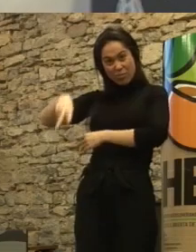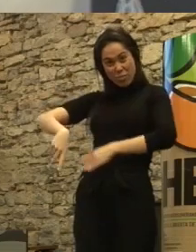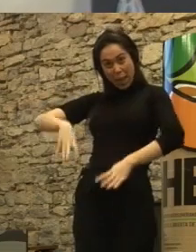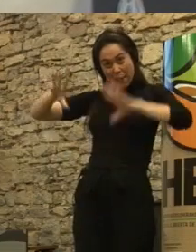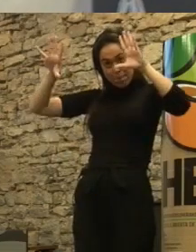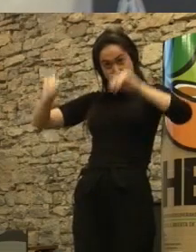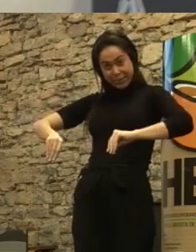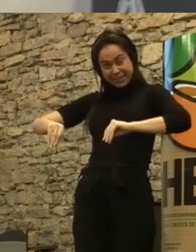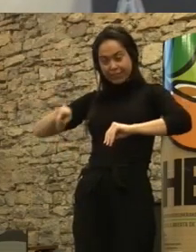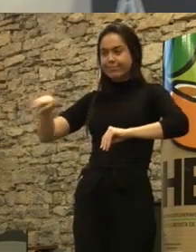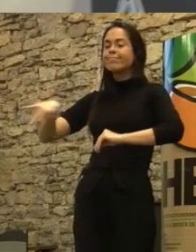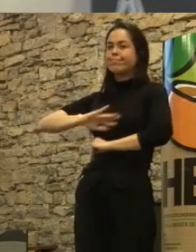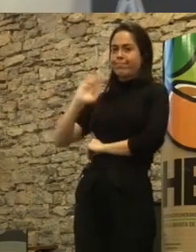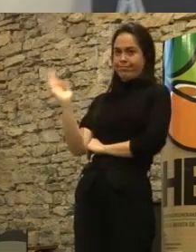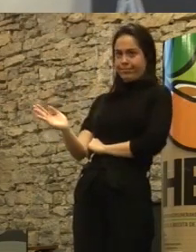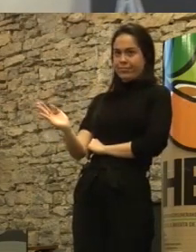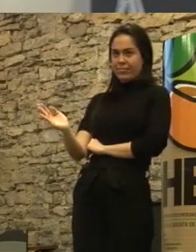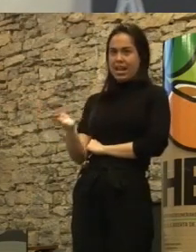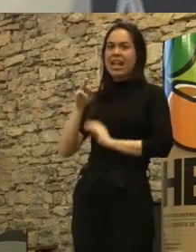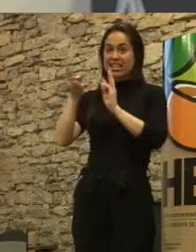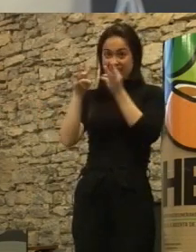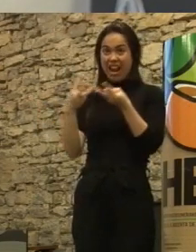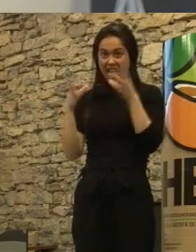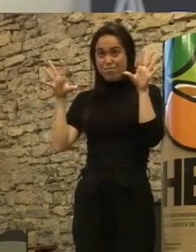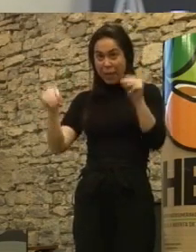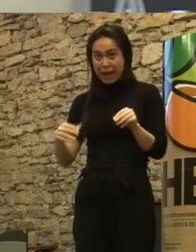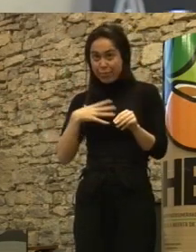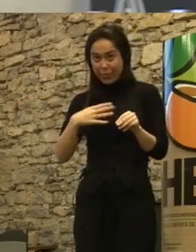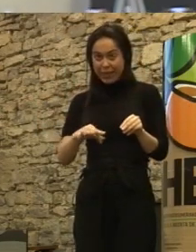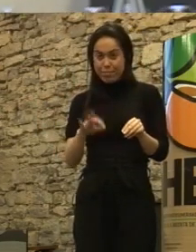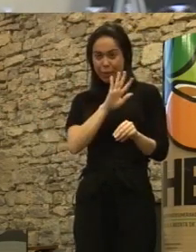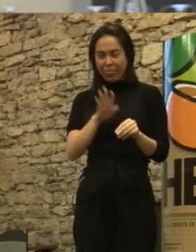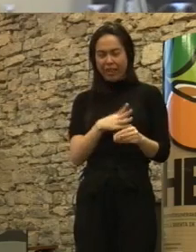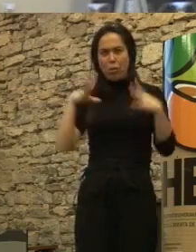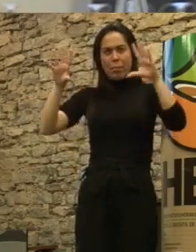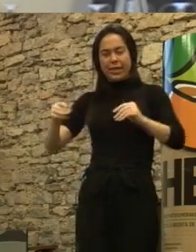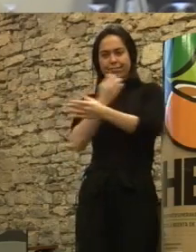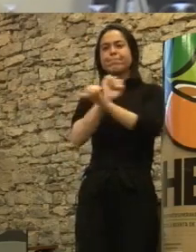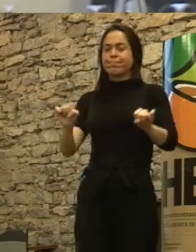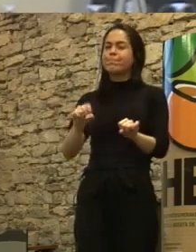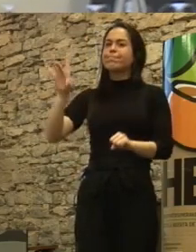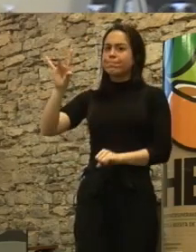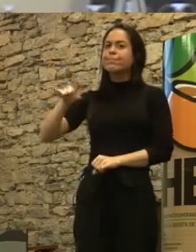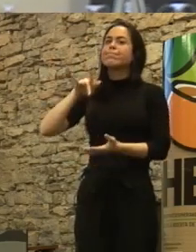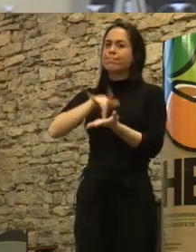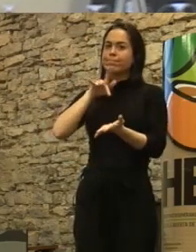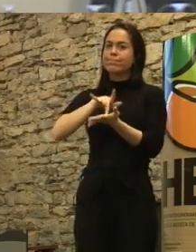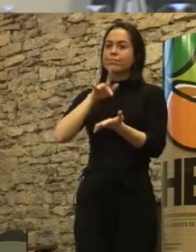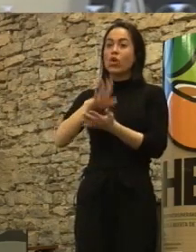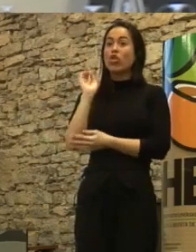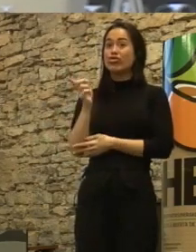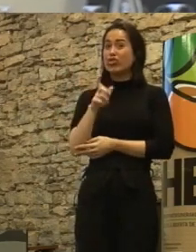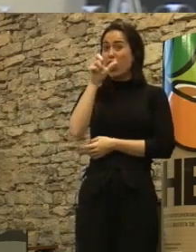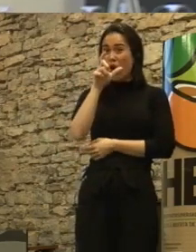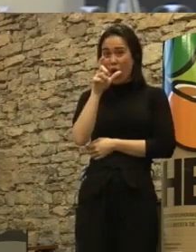Internet como algo que se apaga, pero se apaga. Y antes hablábamos poco, hoy hablamos mucho más. ¿Sucede solo en vía de ese país de vía